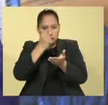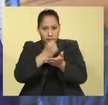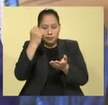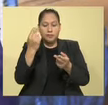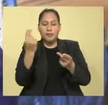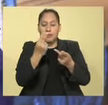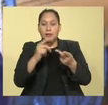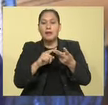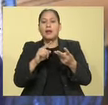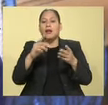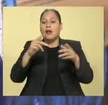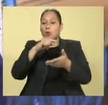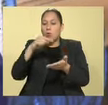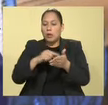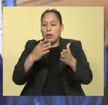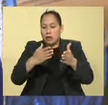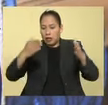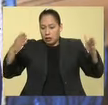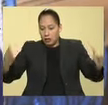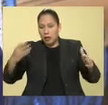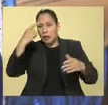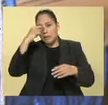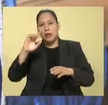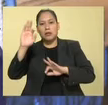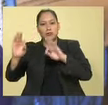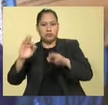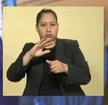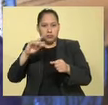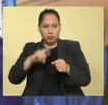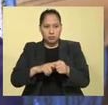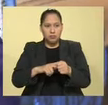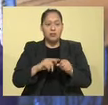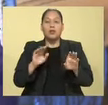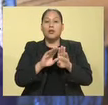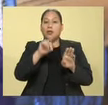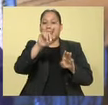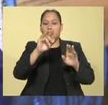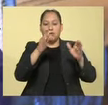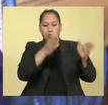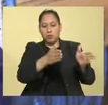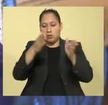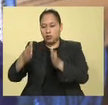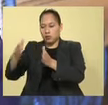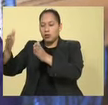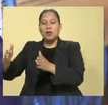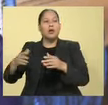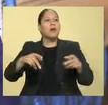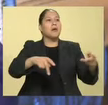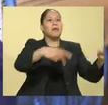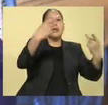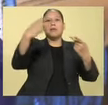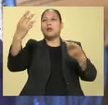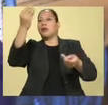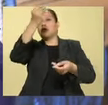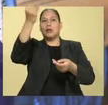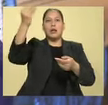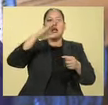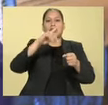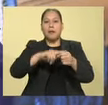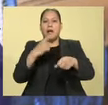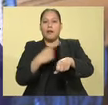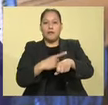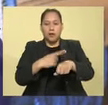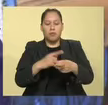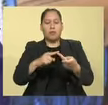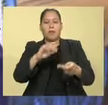tiene que haber las condiciones esto ya está regulado ya no es el típico la típica venta de banqueta donde te dan animales enfermos